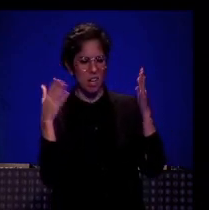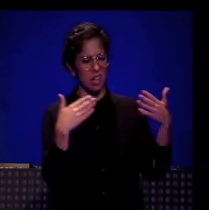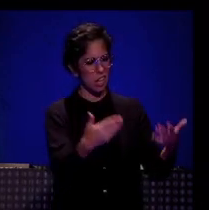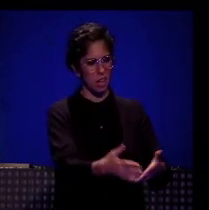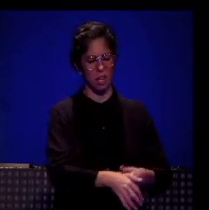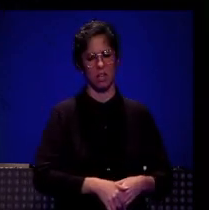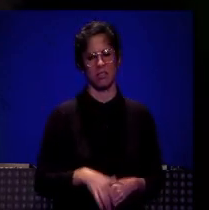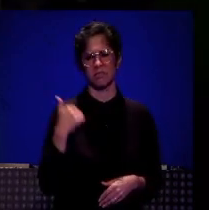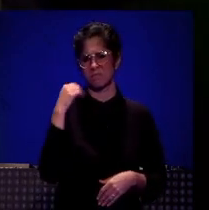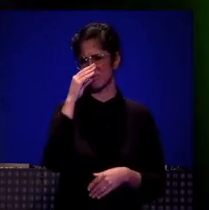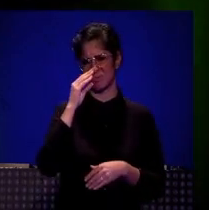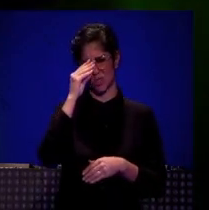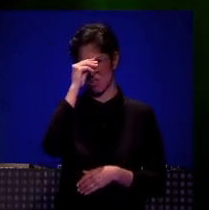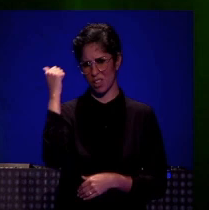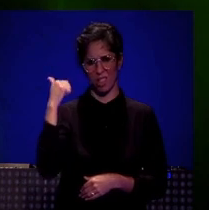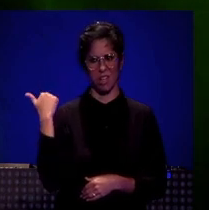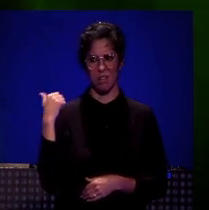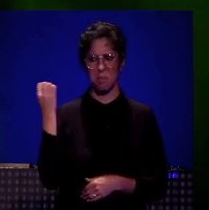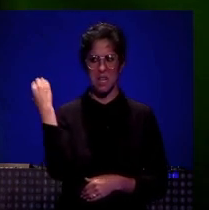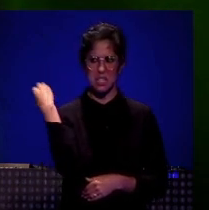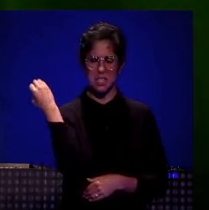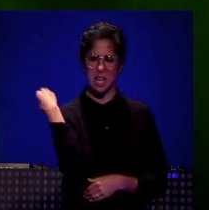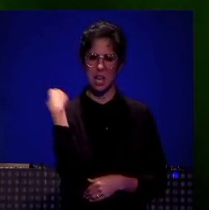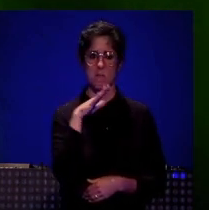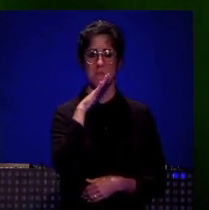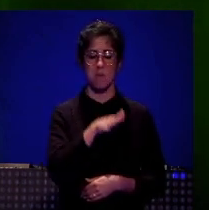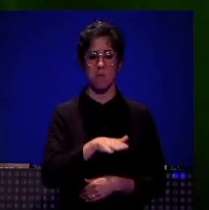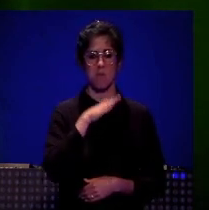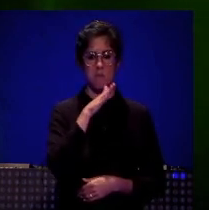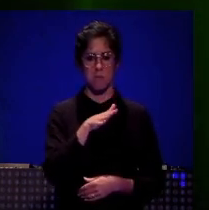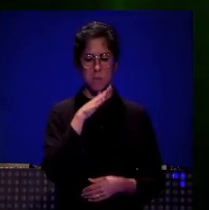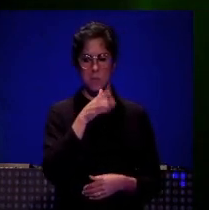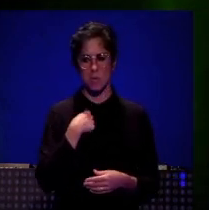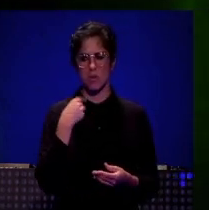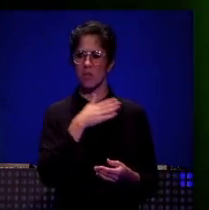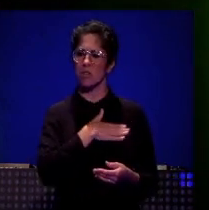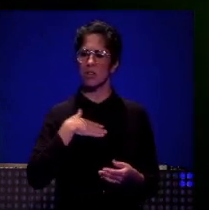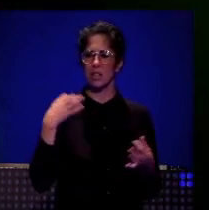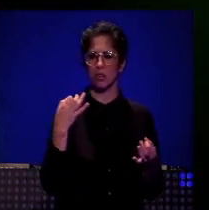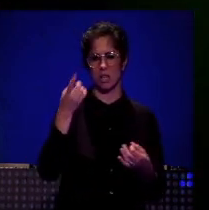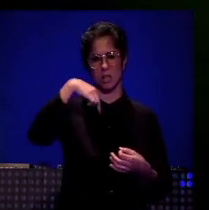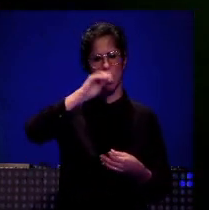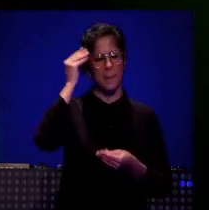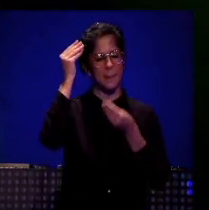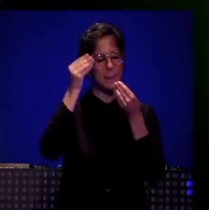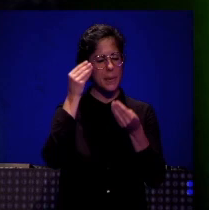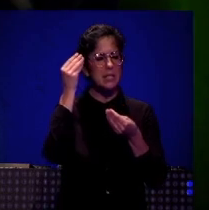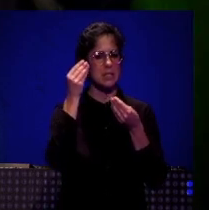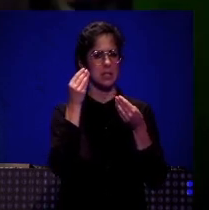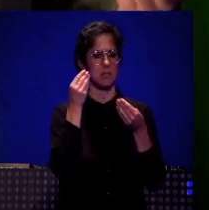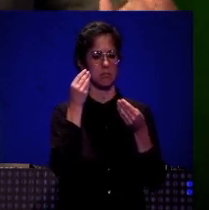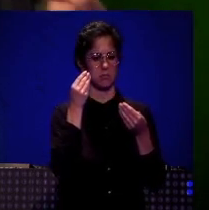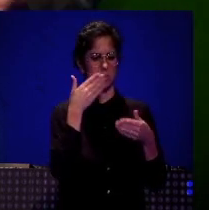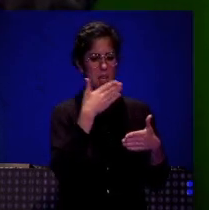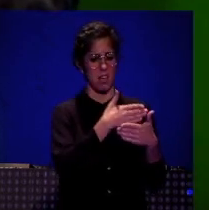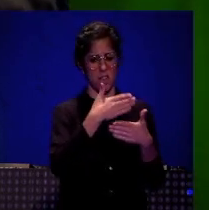porque es porque yo quiero que penséis o mejor dicho haceros ver que podéis eliminar barreras oye pues yo